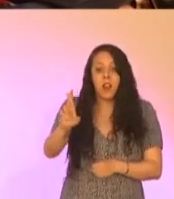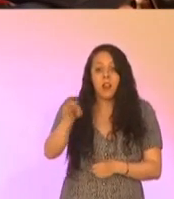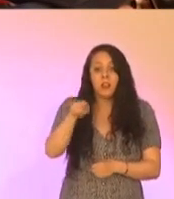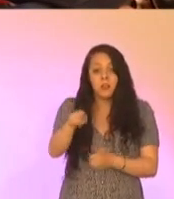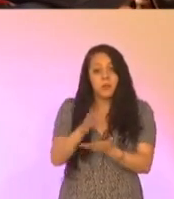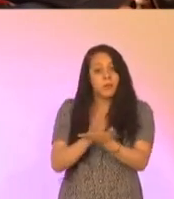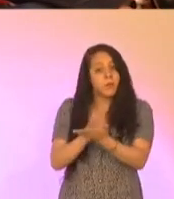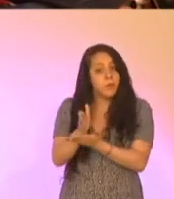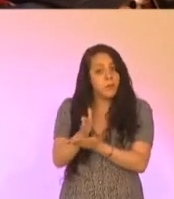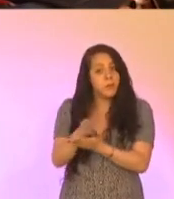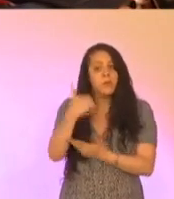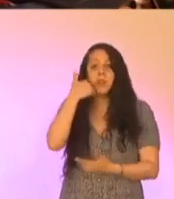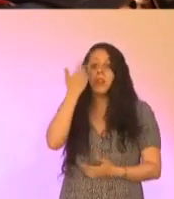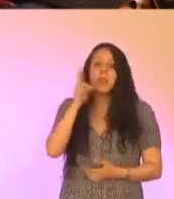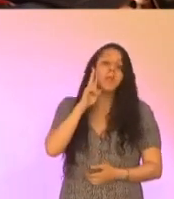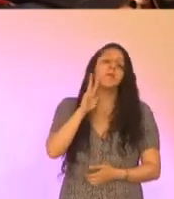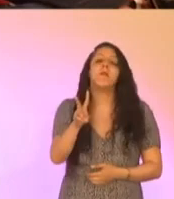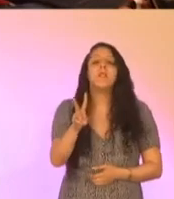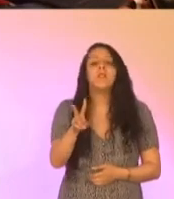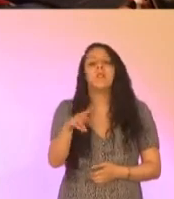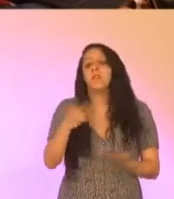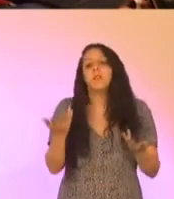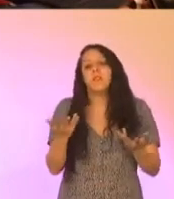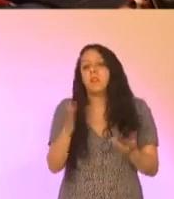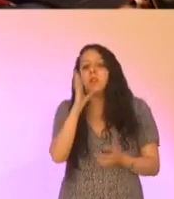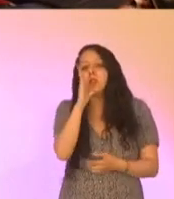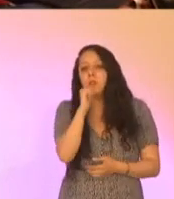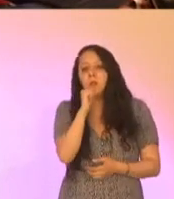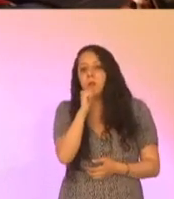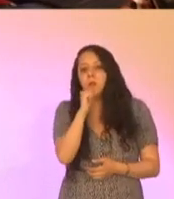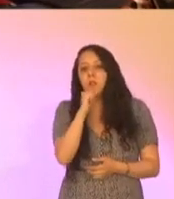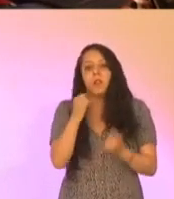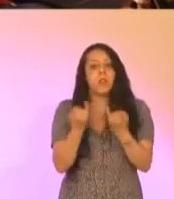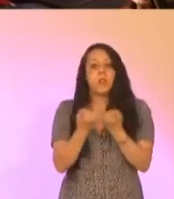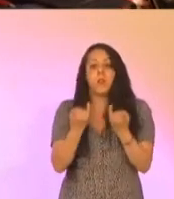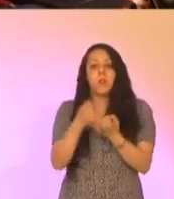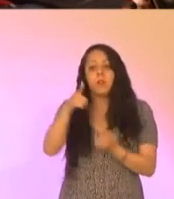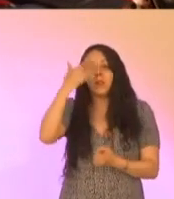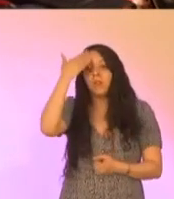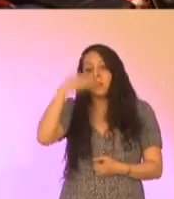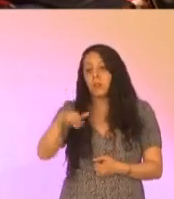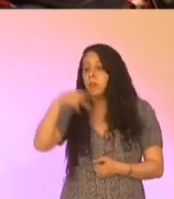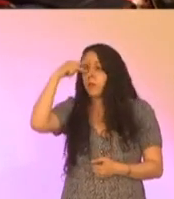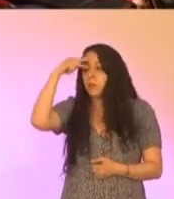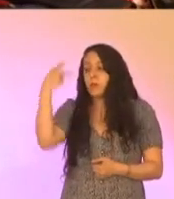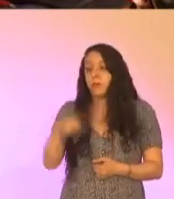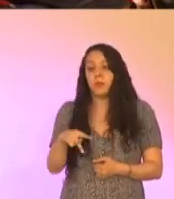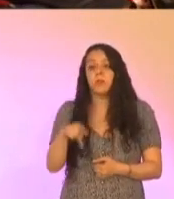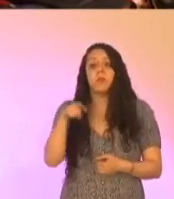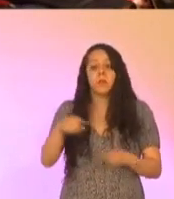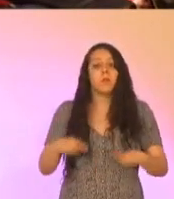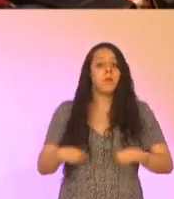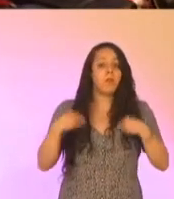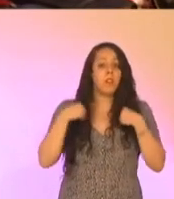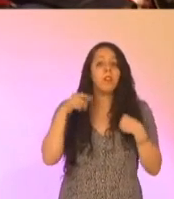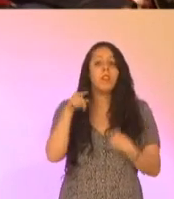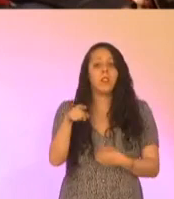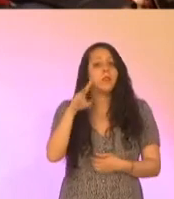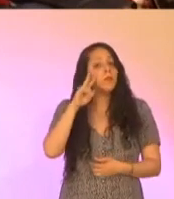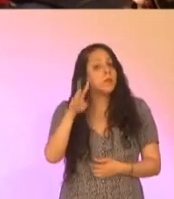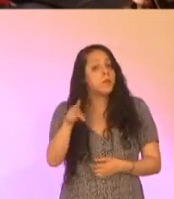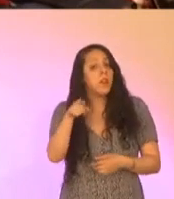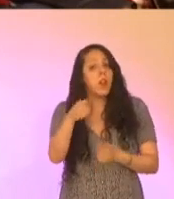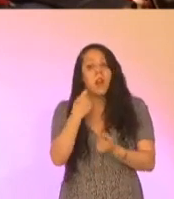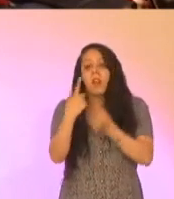pues este esta cualidad mexicana de reírnos de la tragedia que como bien lo decía guillermo del toro no nos reímos porque somos